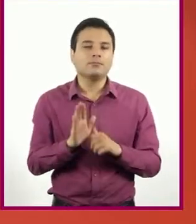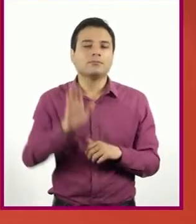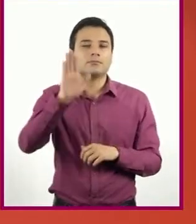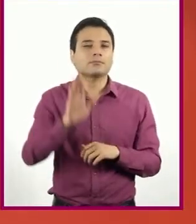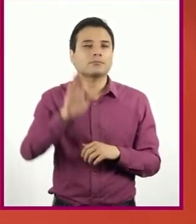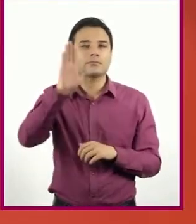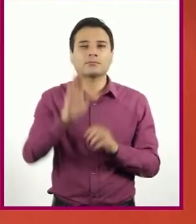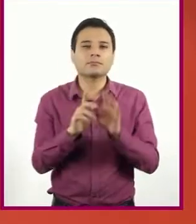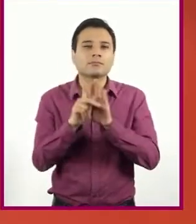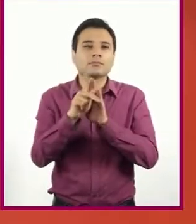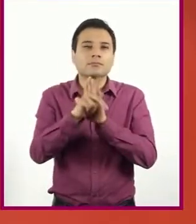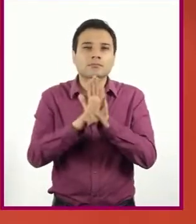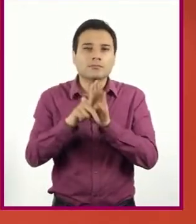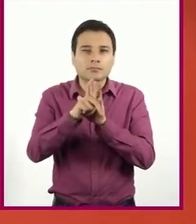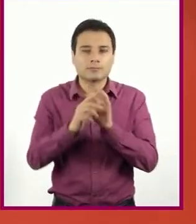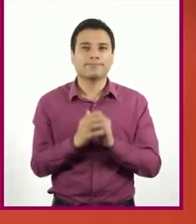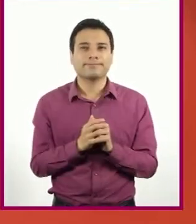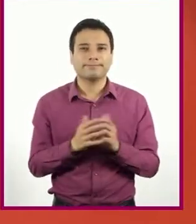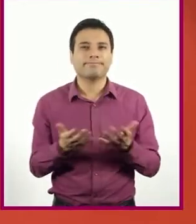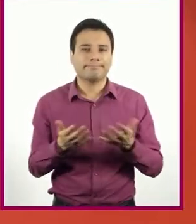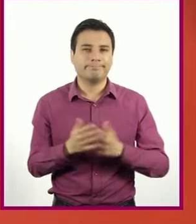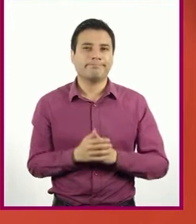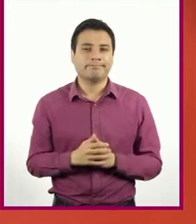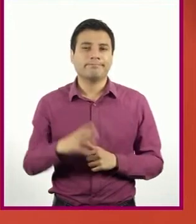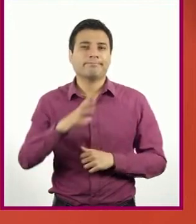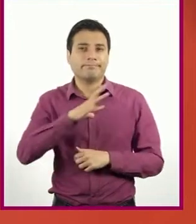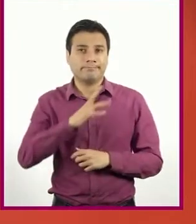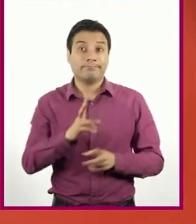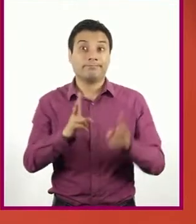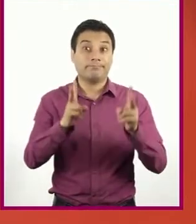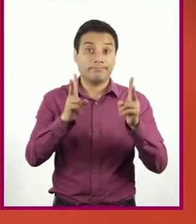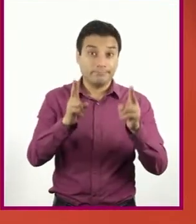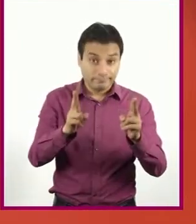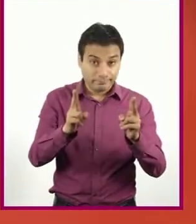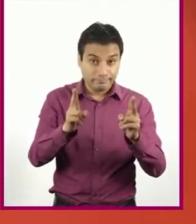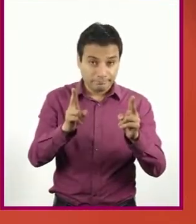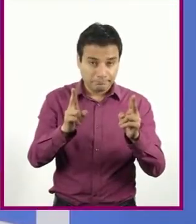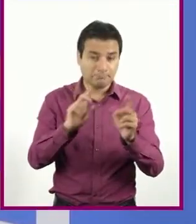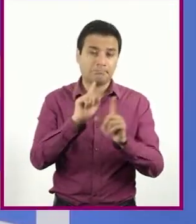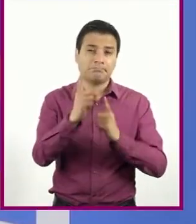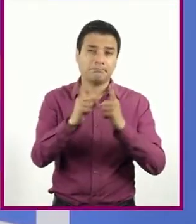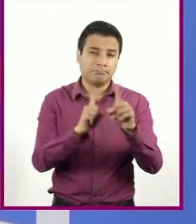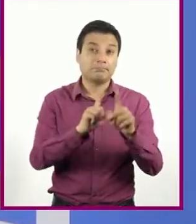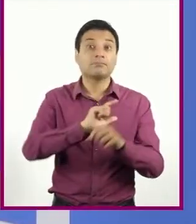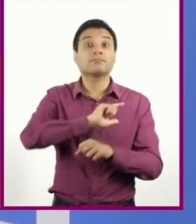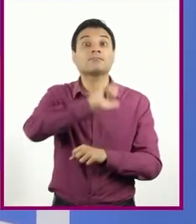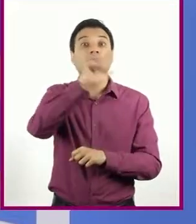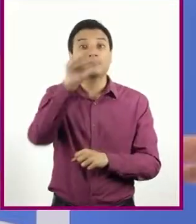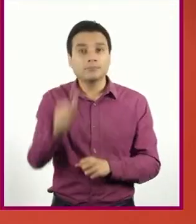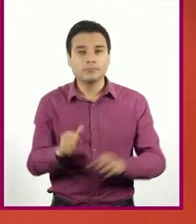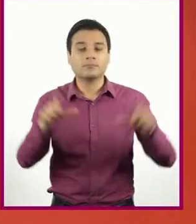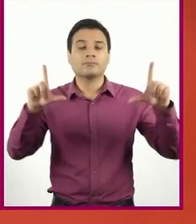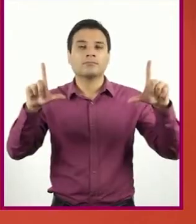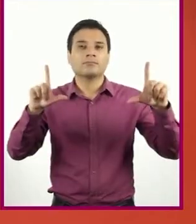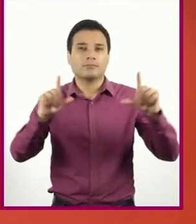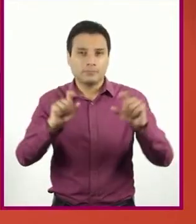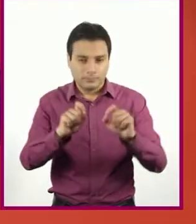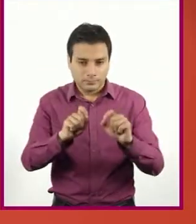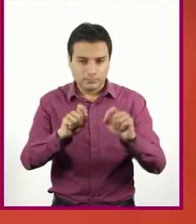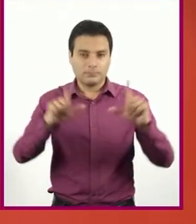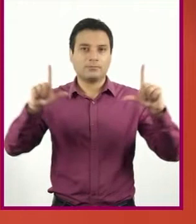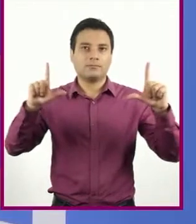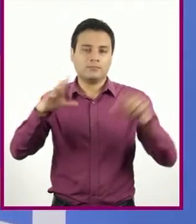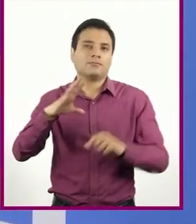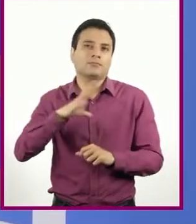película, donde vemos una escena que transcurre en un mismo lugar y después puede cambiar de escenario o introducirse un